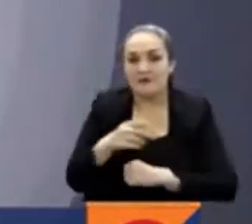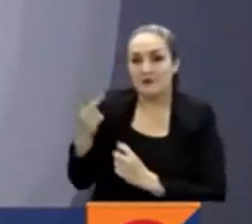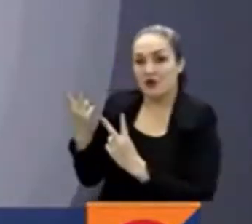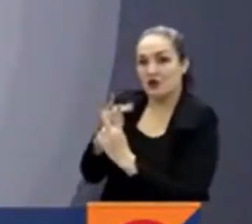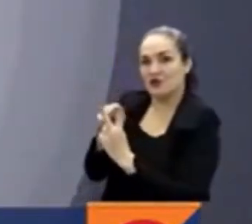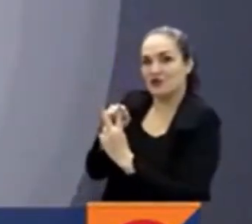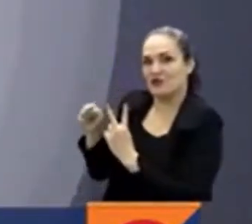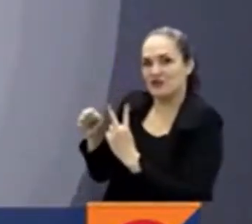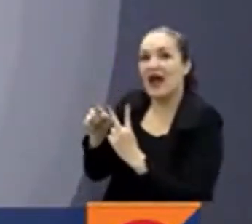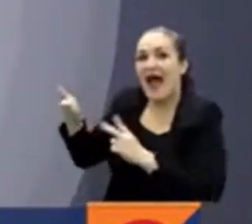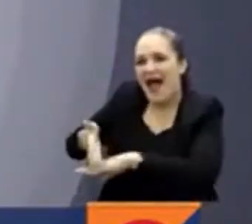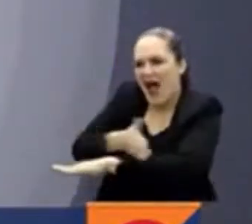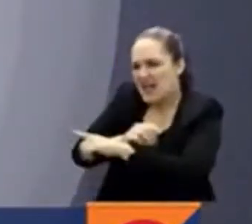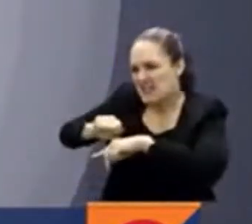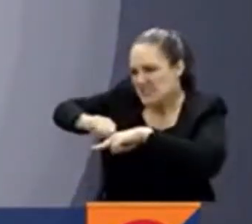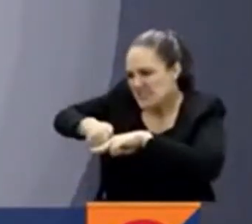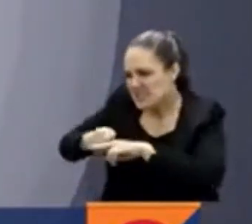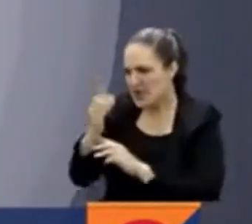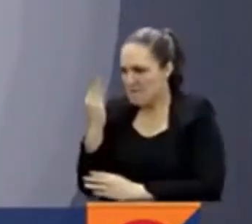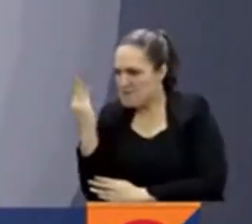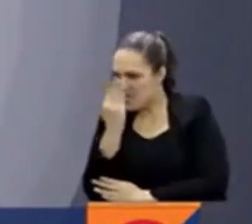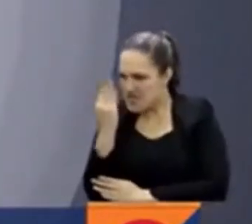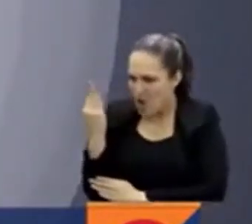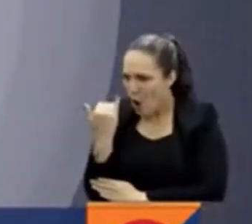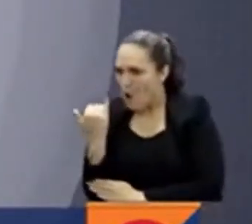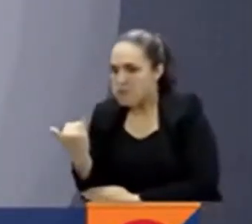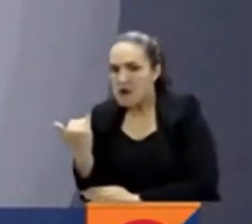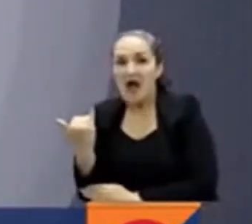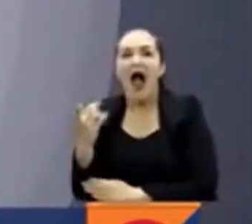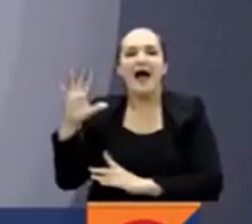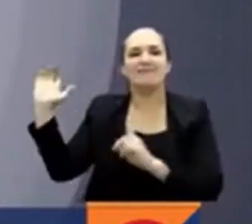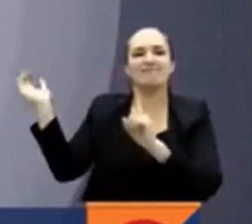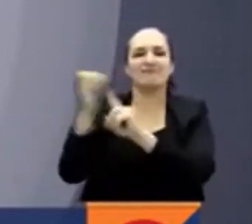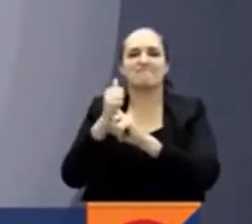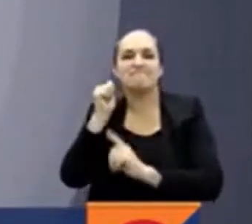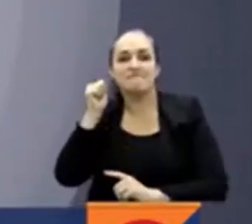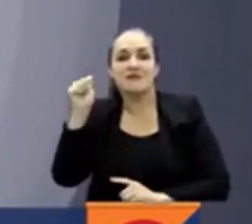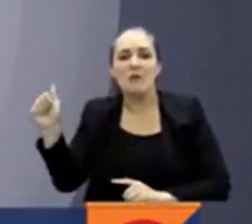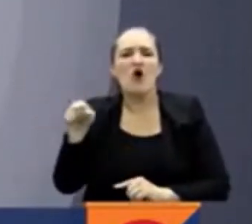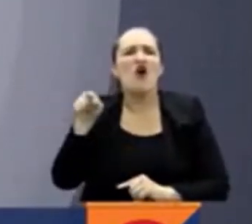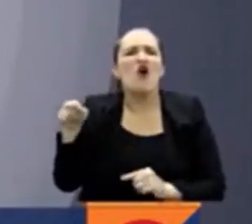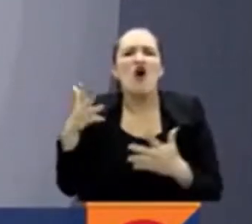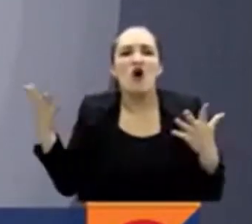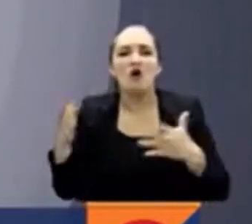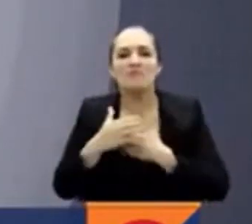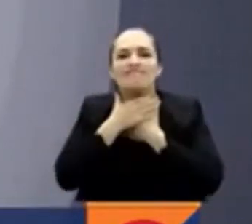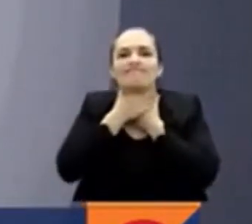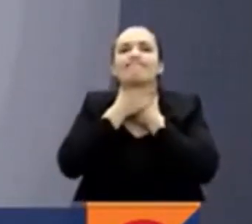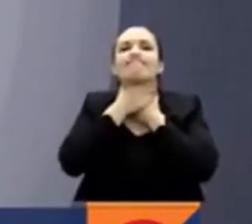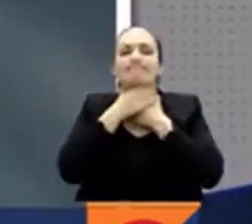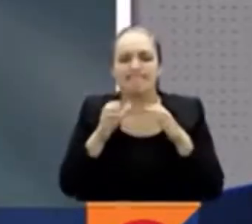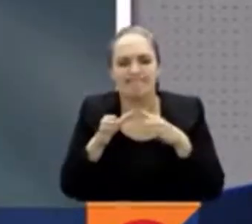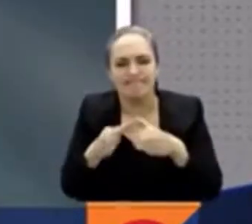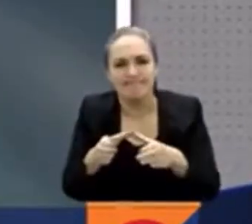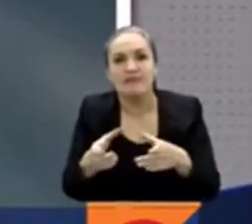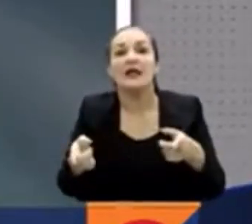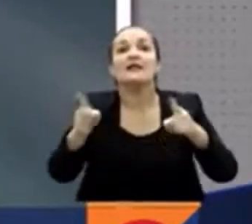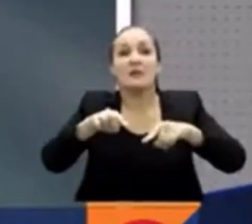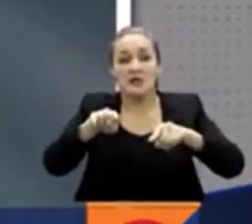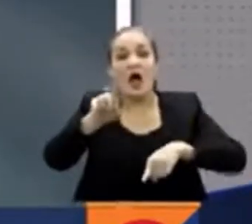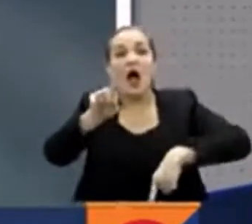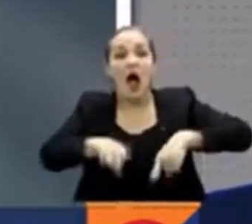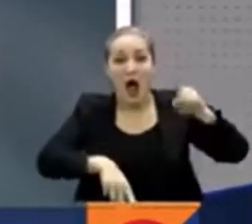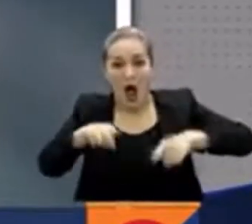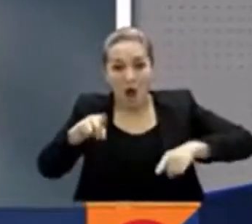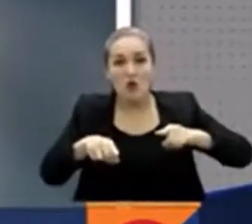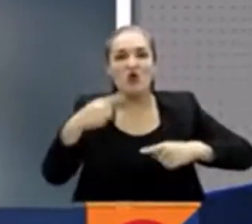Capi habrían torturado y grabado en video. Según las autoridades, utilizan técnicas como estrangulamiento. Además, algunos han sido